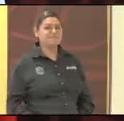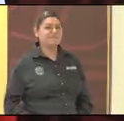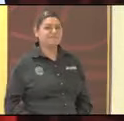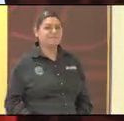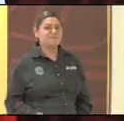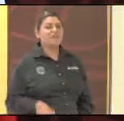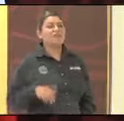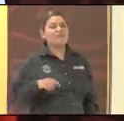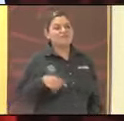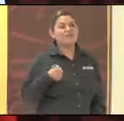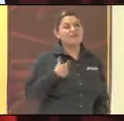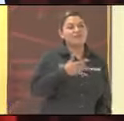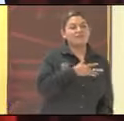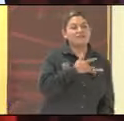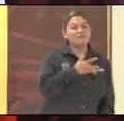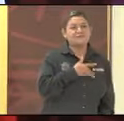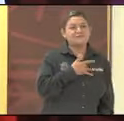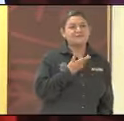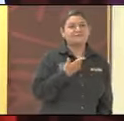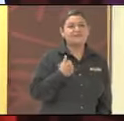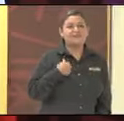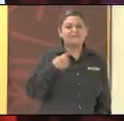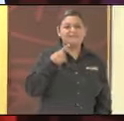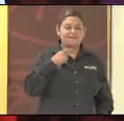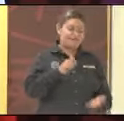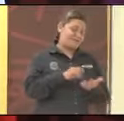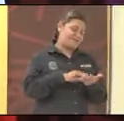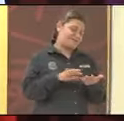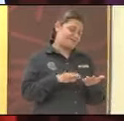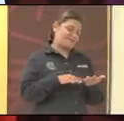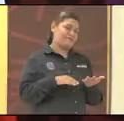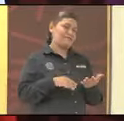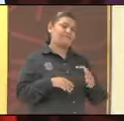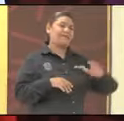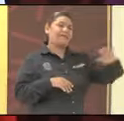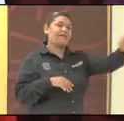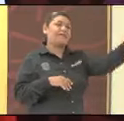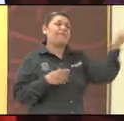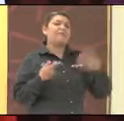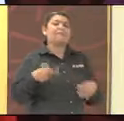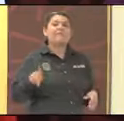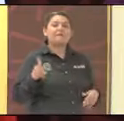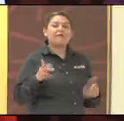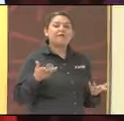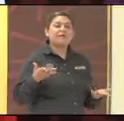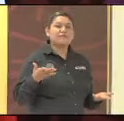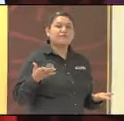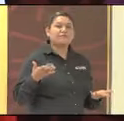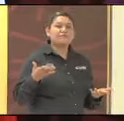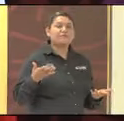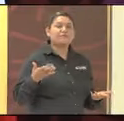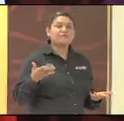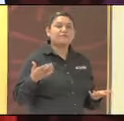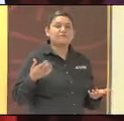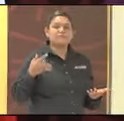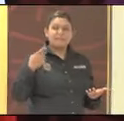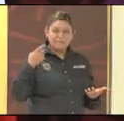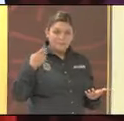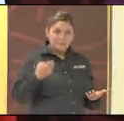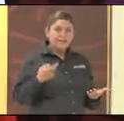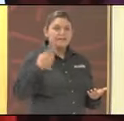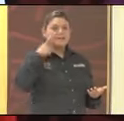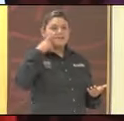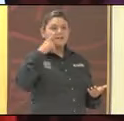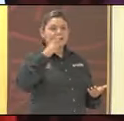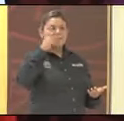Créeme lo que me divierto bastante cuando leo eso. ¿Sí? Pero ahí está la prueba de lo que